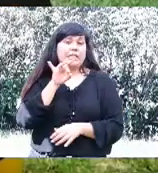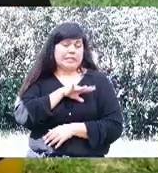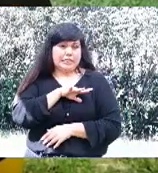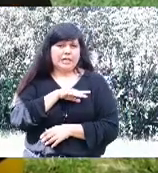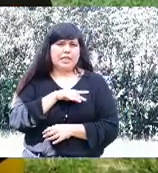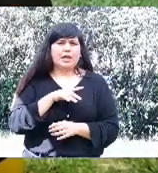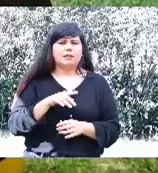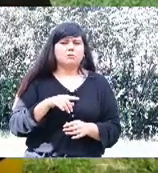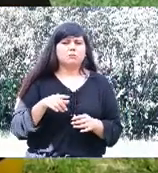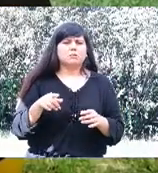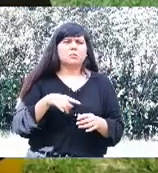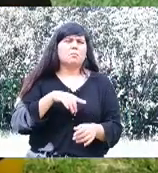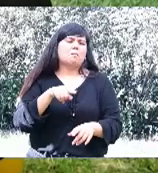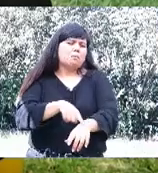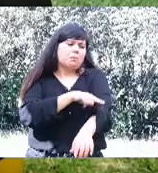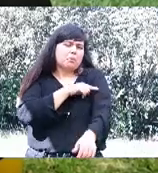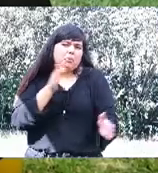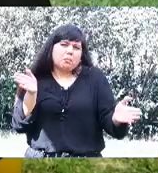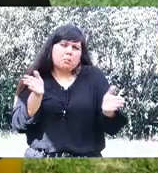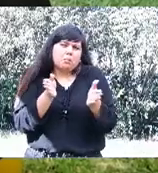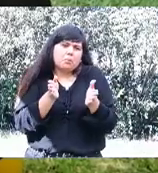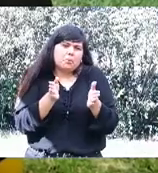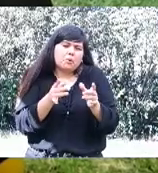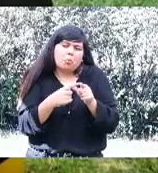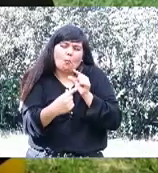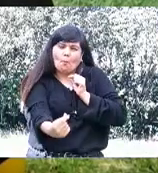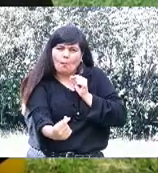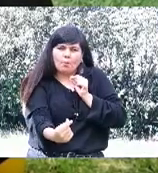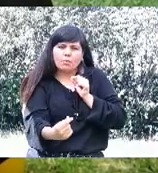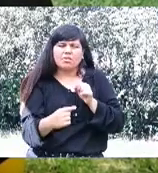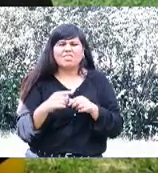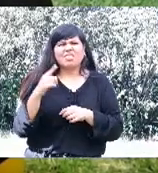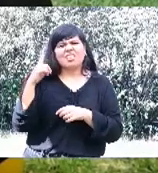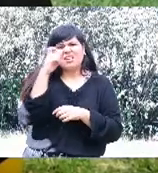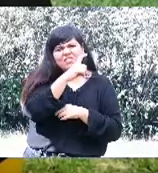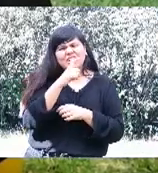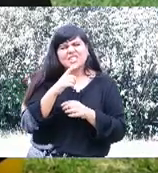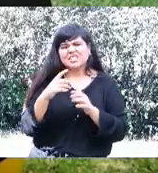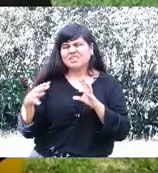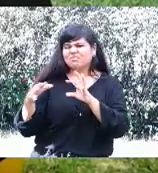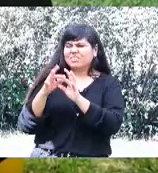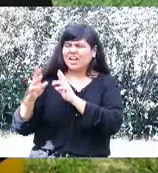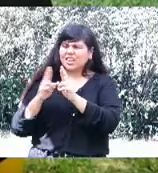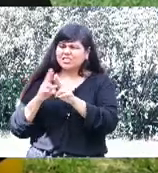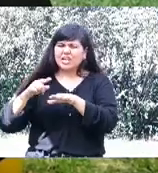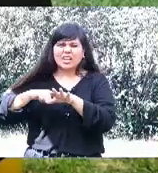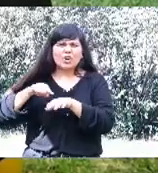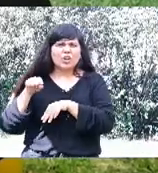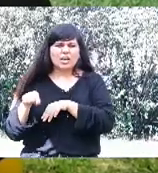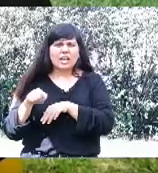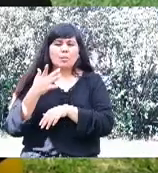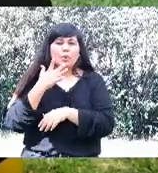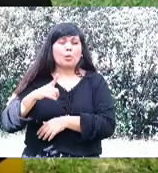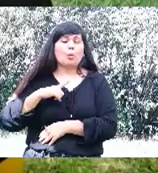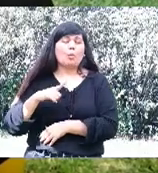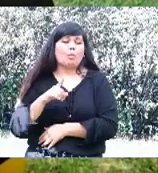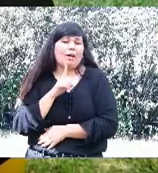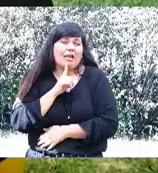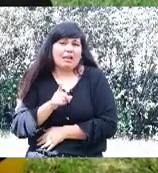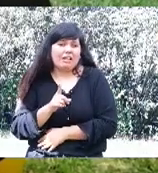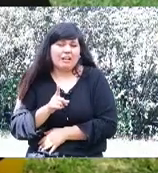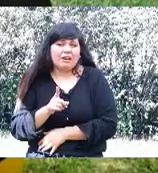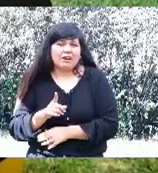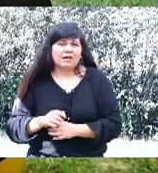más bien pequeño eh cuesta muchas veces hablar con estas grandes tecnologías que gran parte de la culpa por llamarlo así